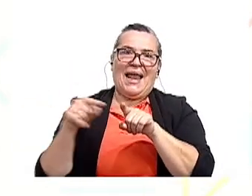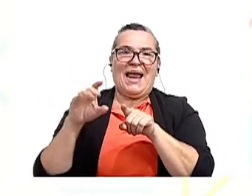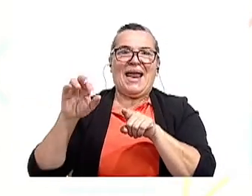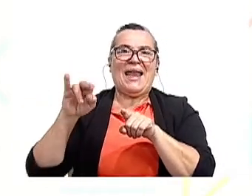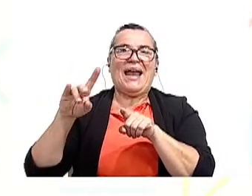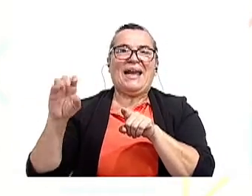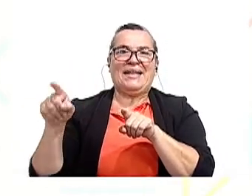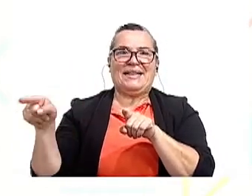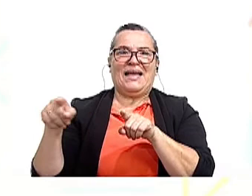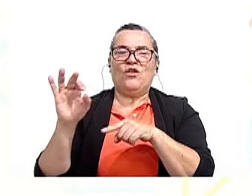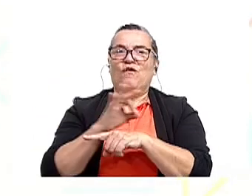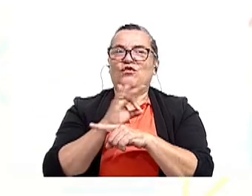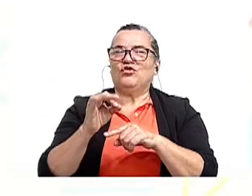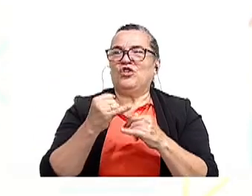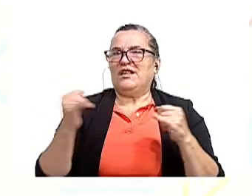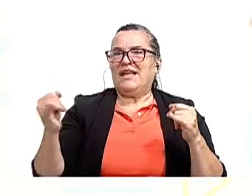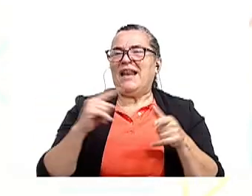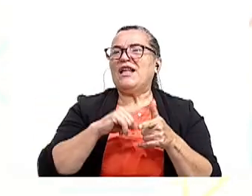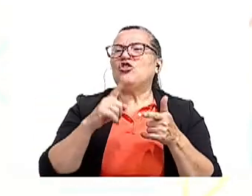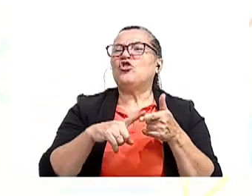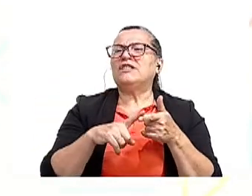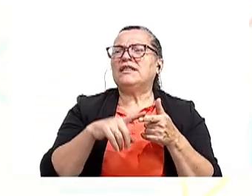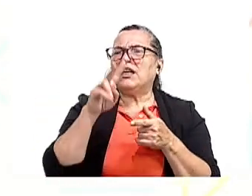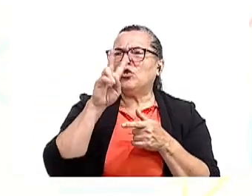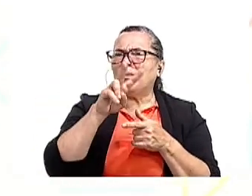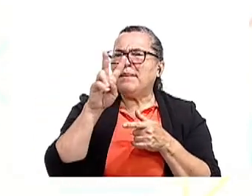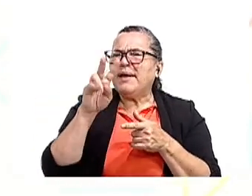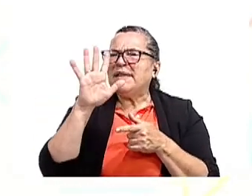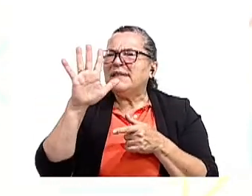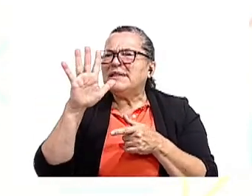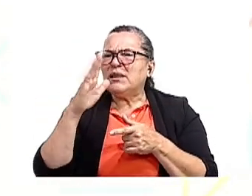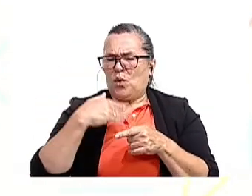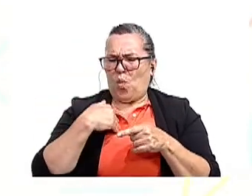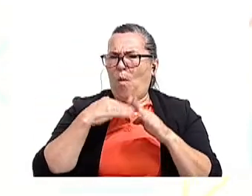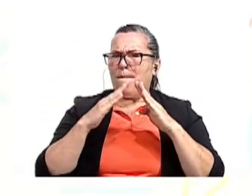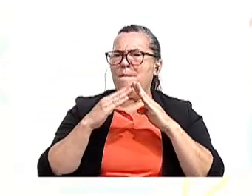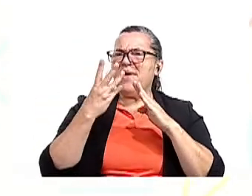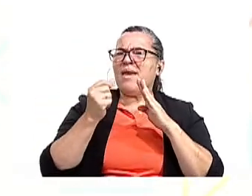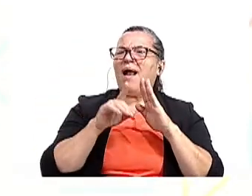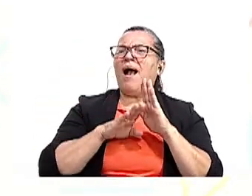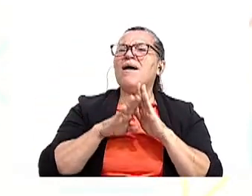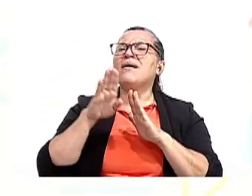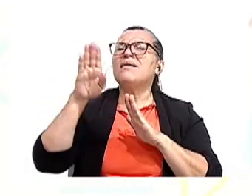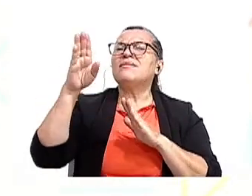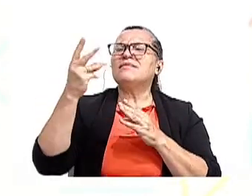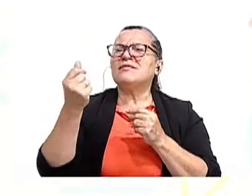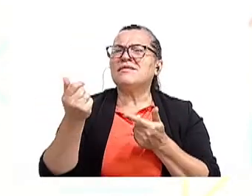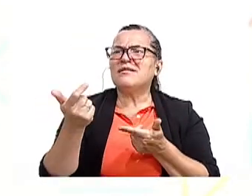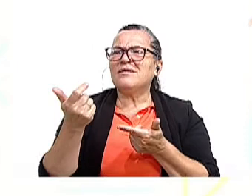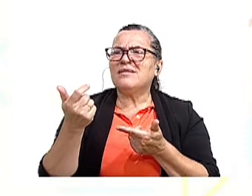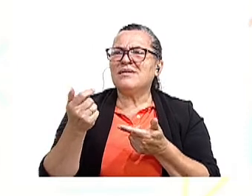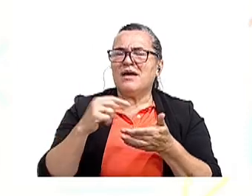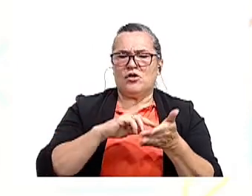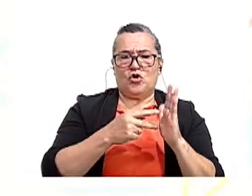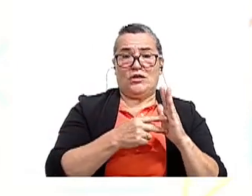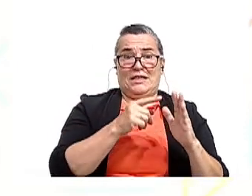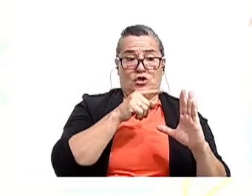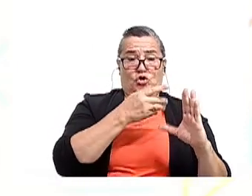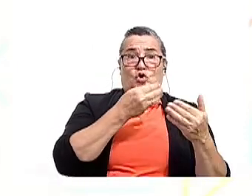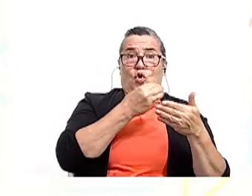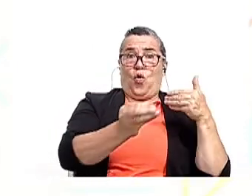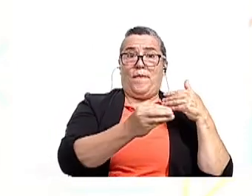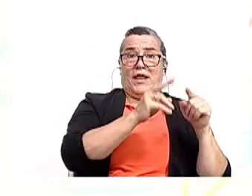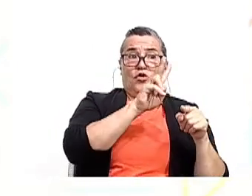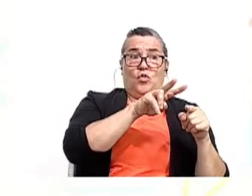será el valor de la casa en el año 2025. Entonces nos preguntamos, ¿cuántos años han transcurrido desde que yo la compré